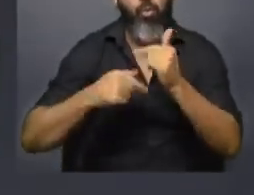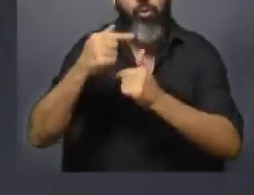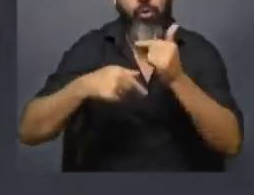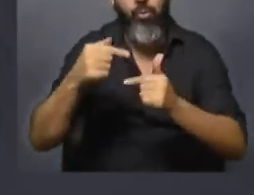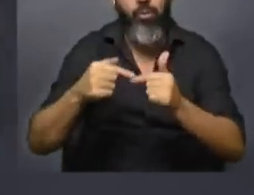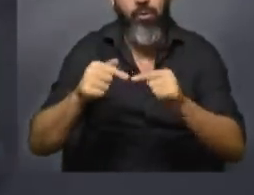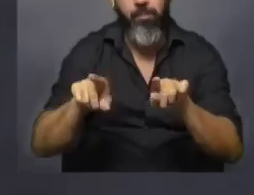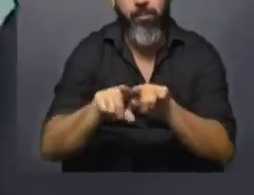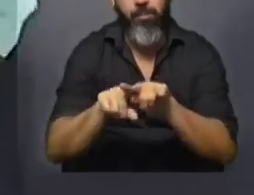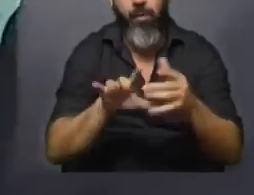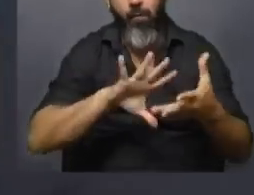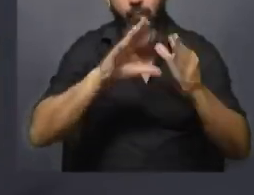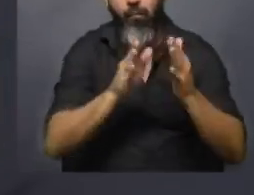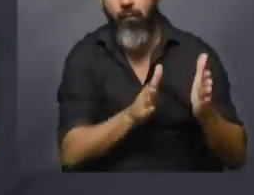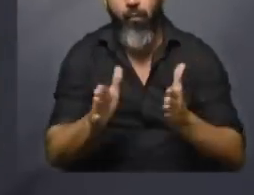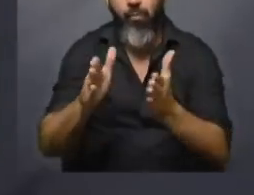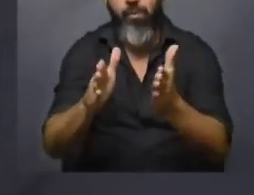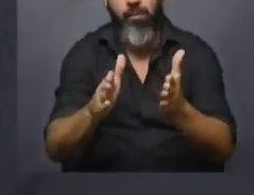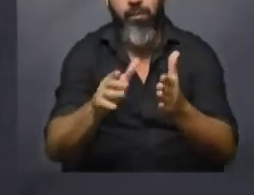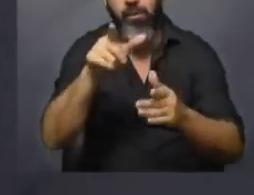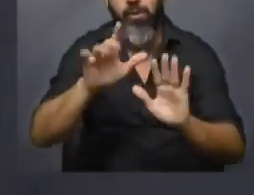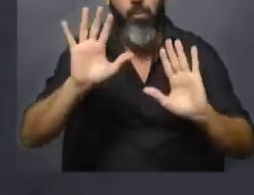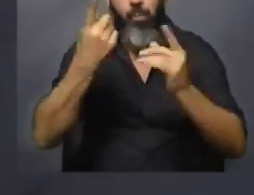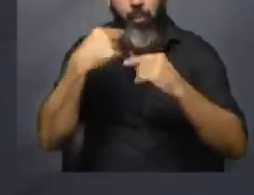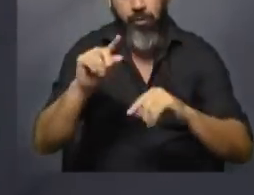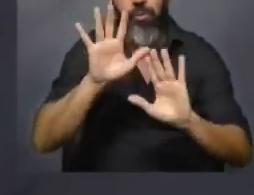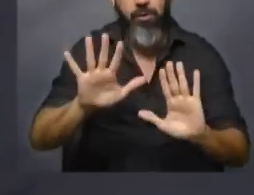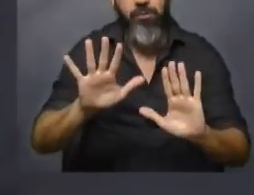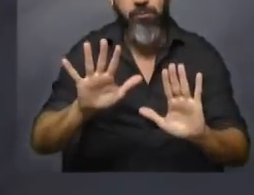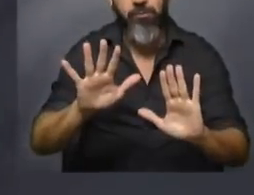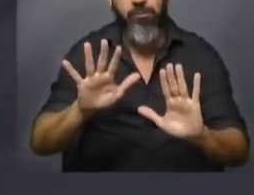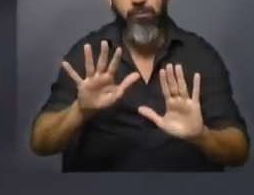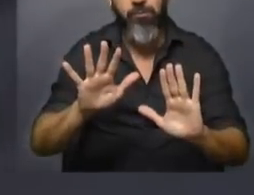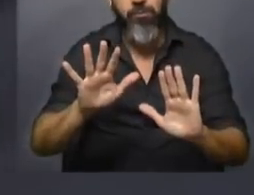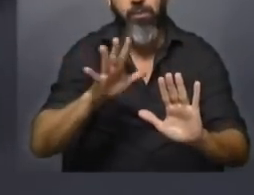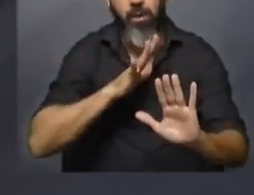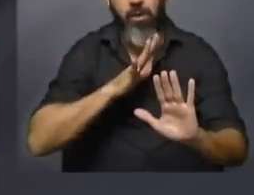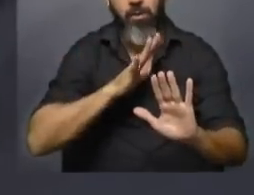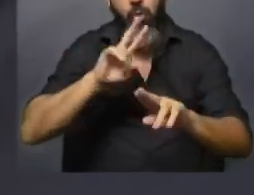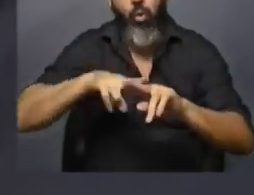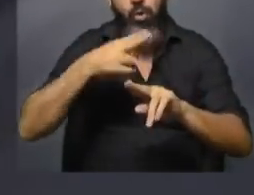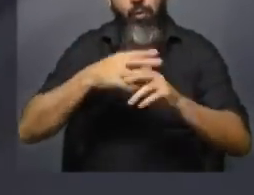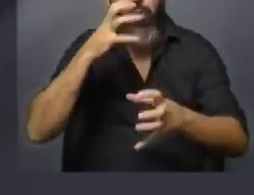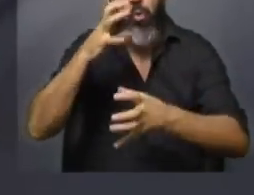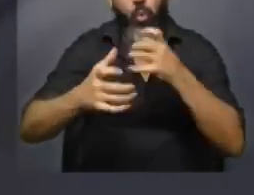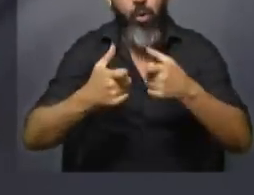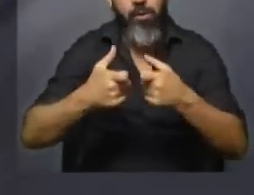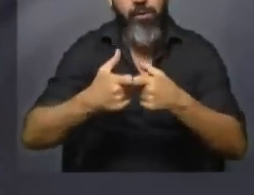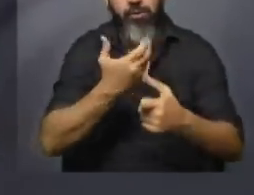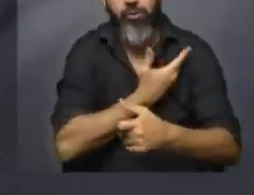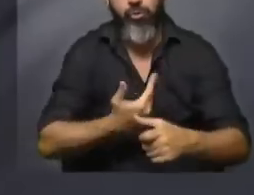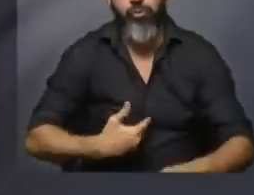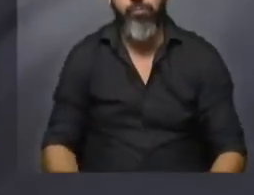continuar transitando En esa dirección y esa es la razón por la que este hay una reafirmación de la coalición entonces